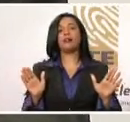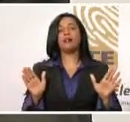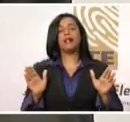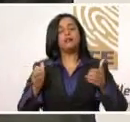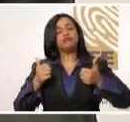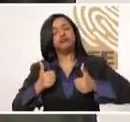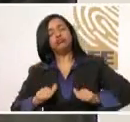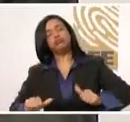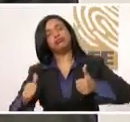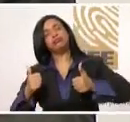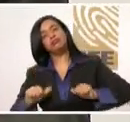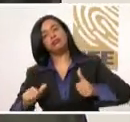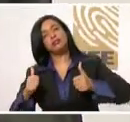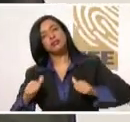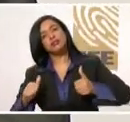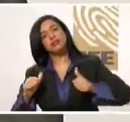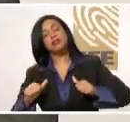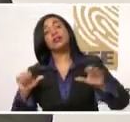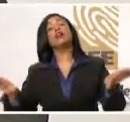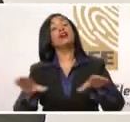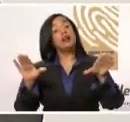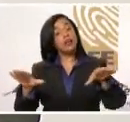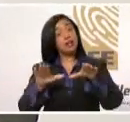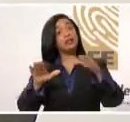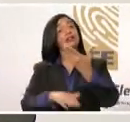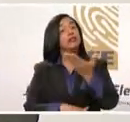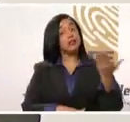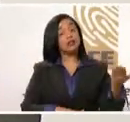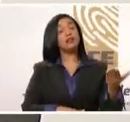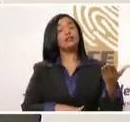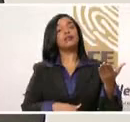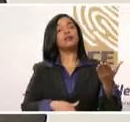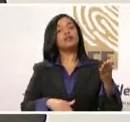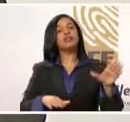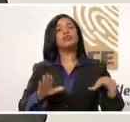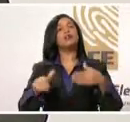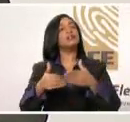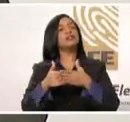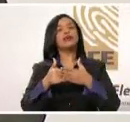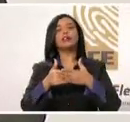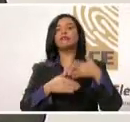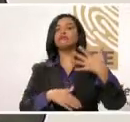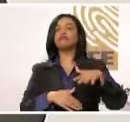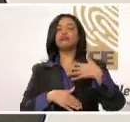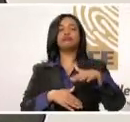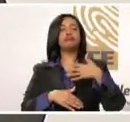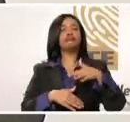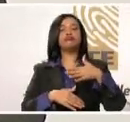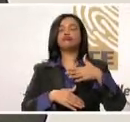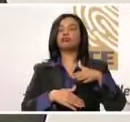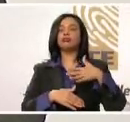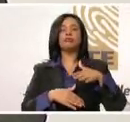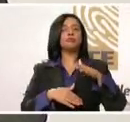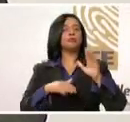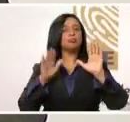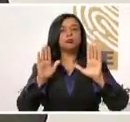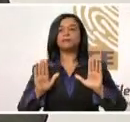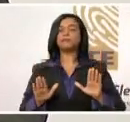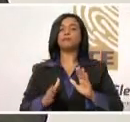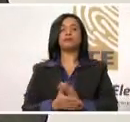sacrificio hace que las cosas sean sagradas. De seguro que nuestra